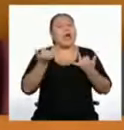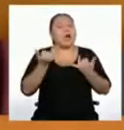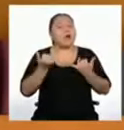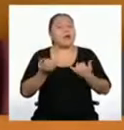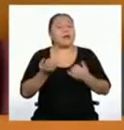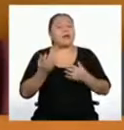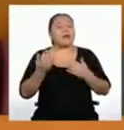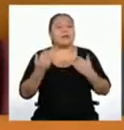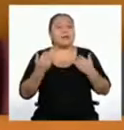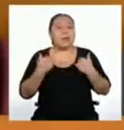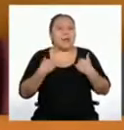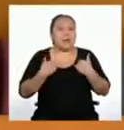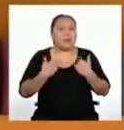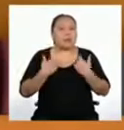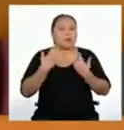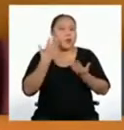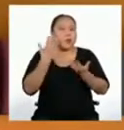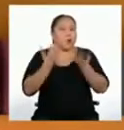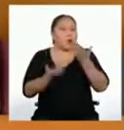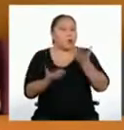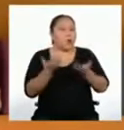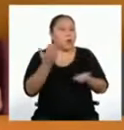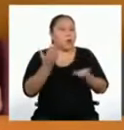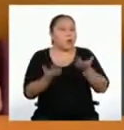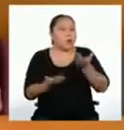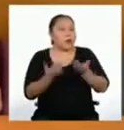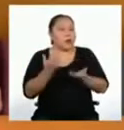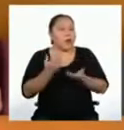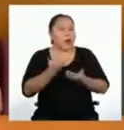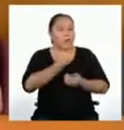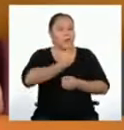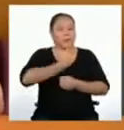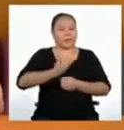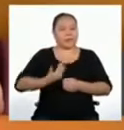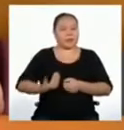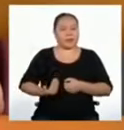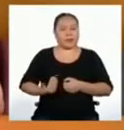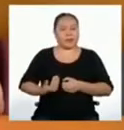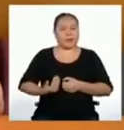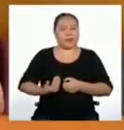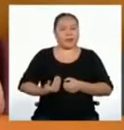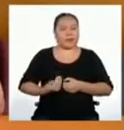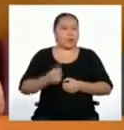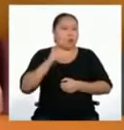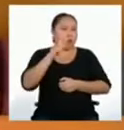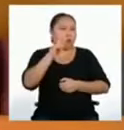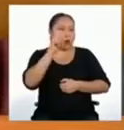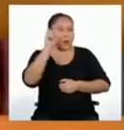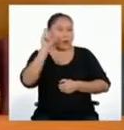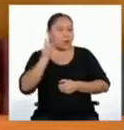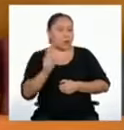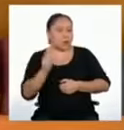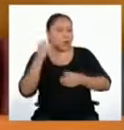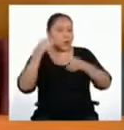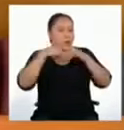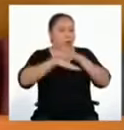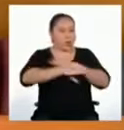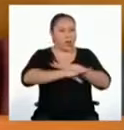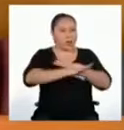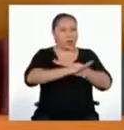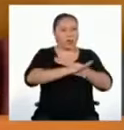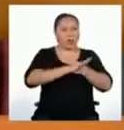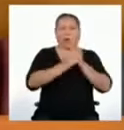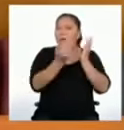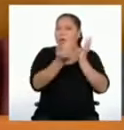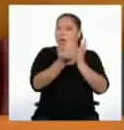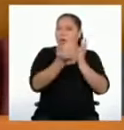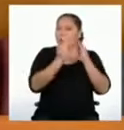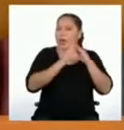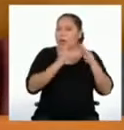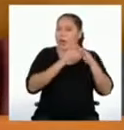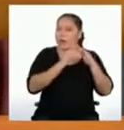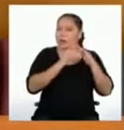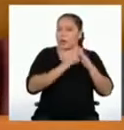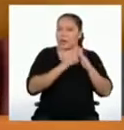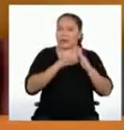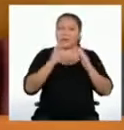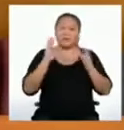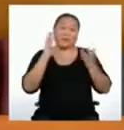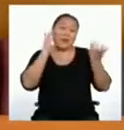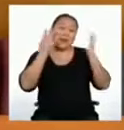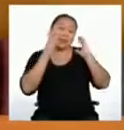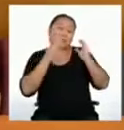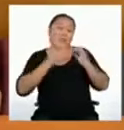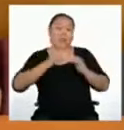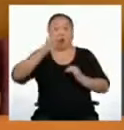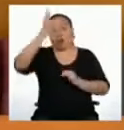al presidente con alguien en el hogar, estaría cercano a los padres y madres. Al fin y al